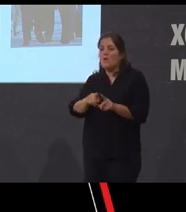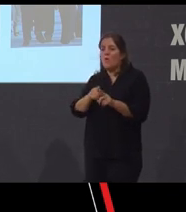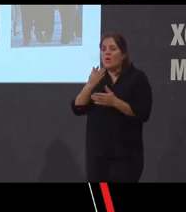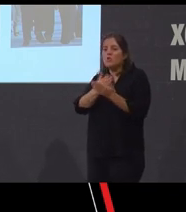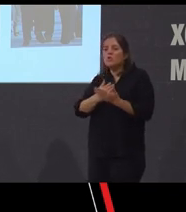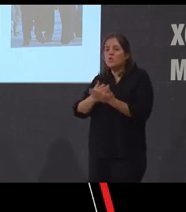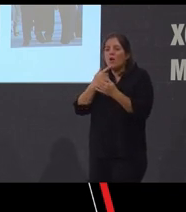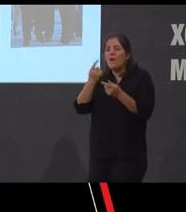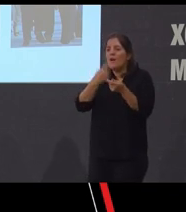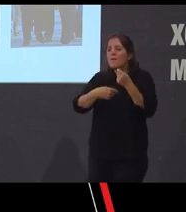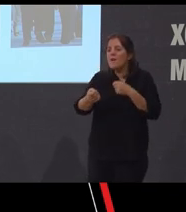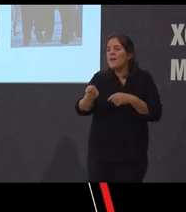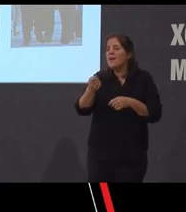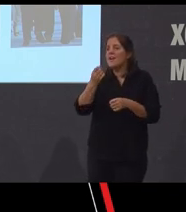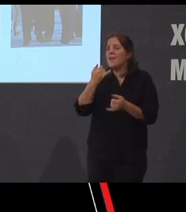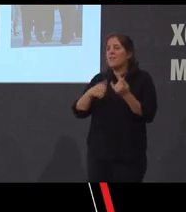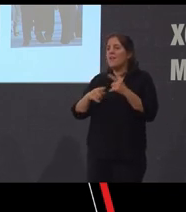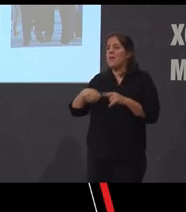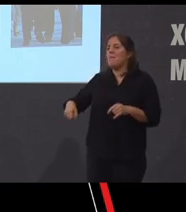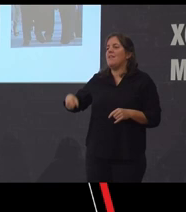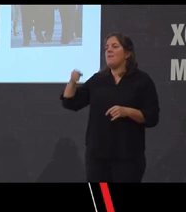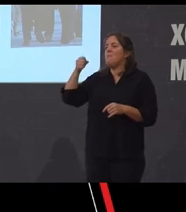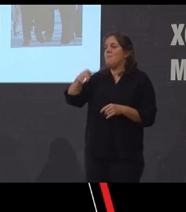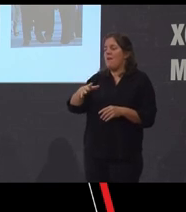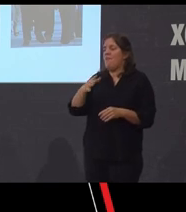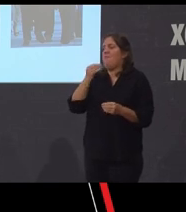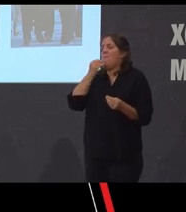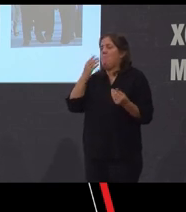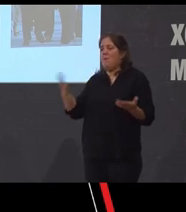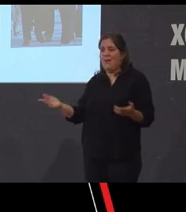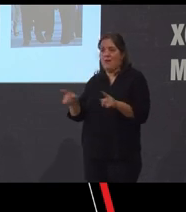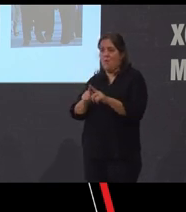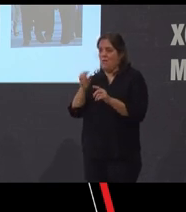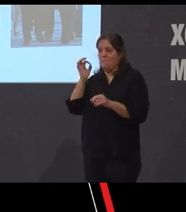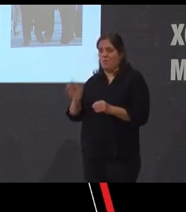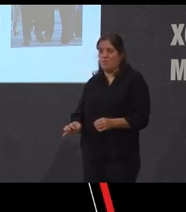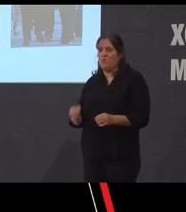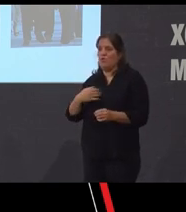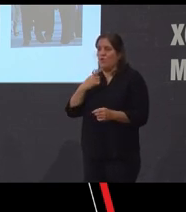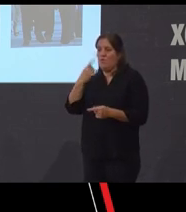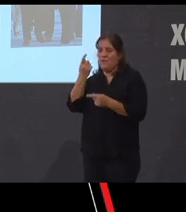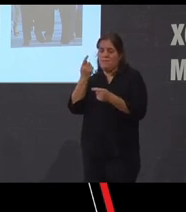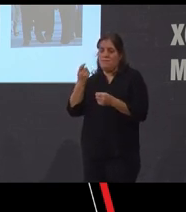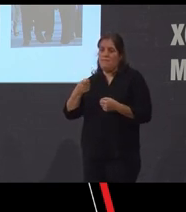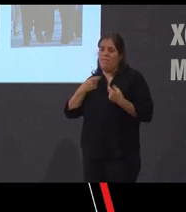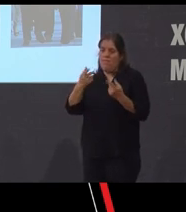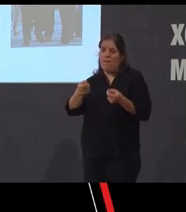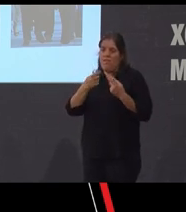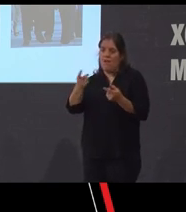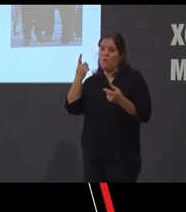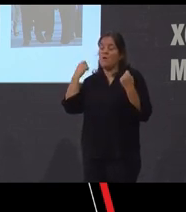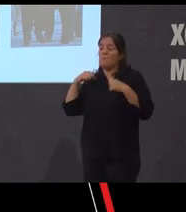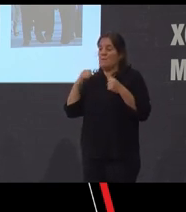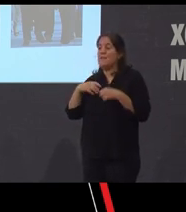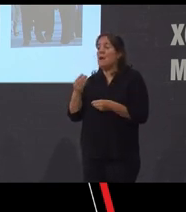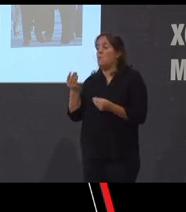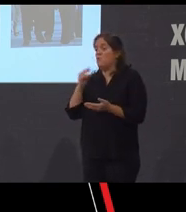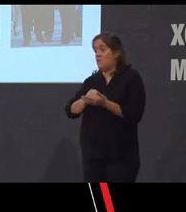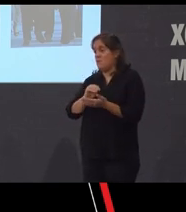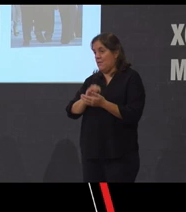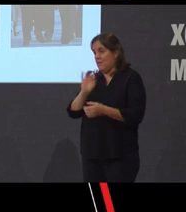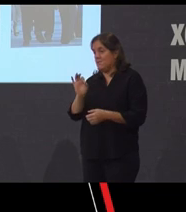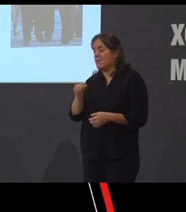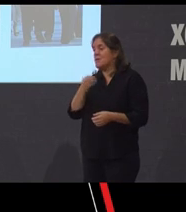sempre cae ben o maletín, e plá, e cae no sitio. Tivo que practicar moito, non? Bueno, pois